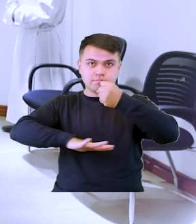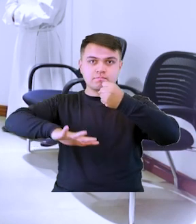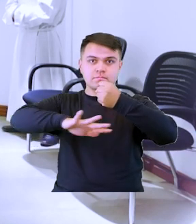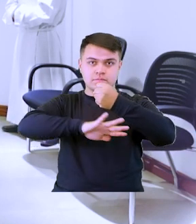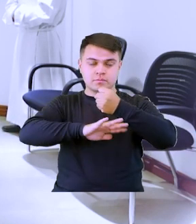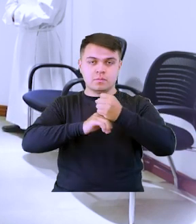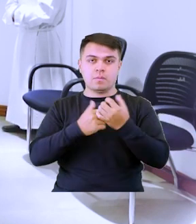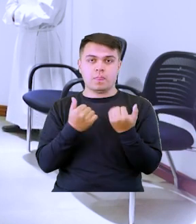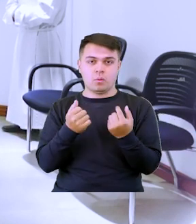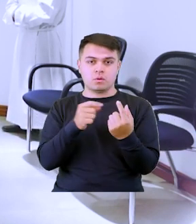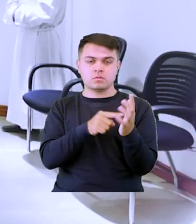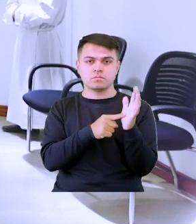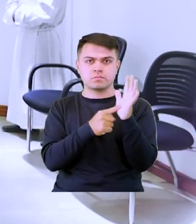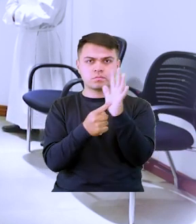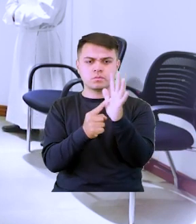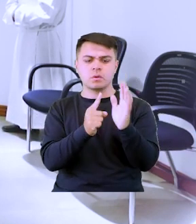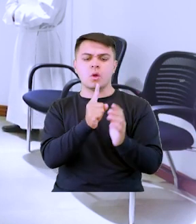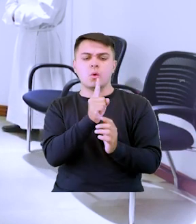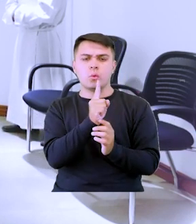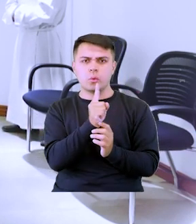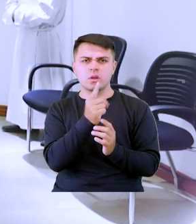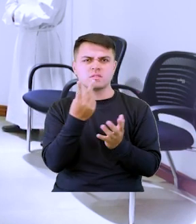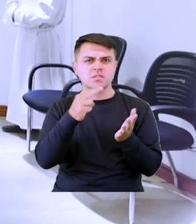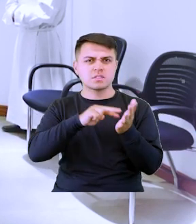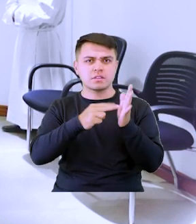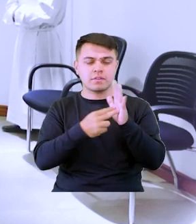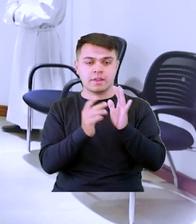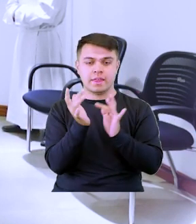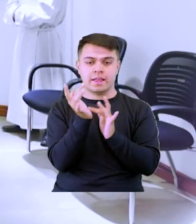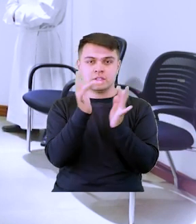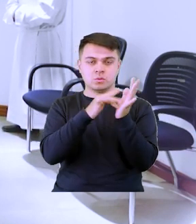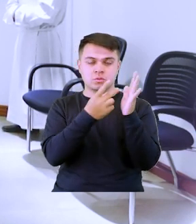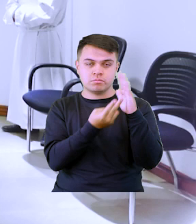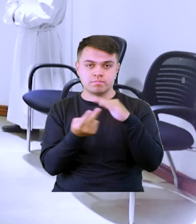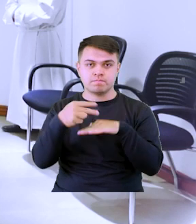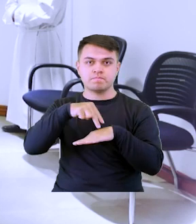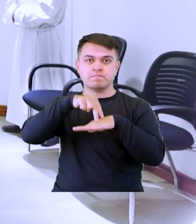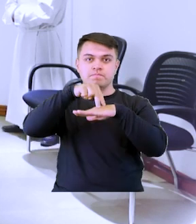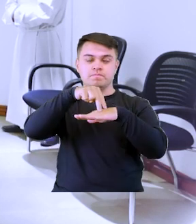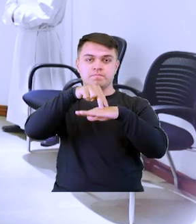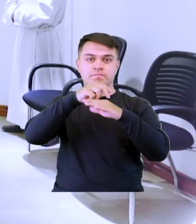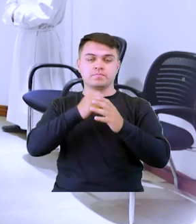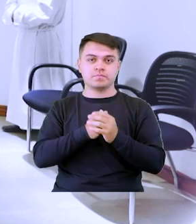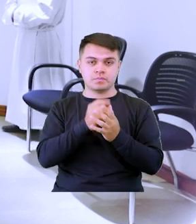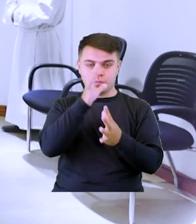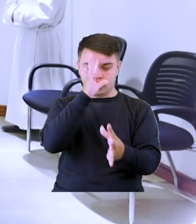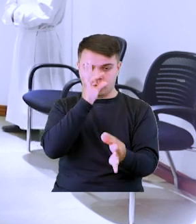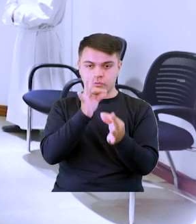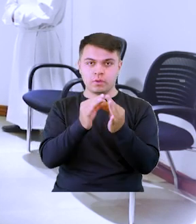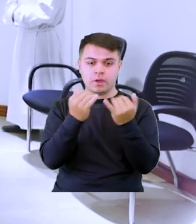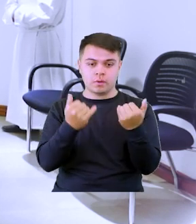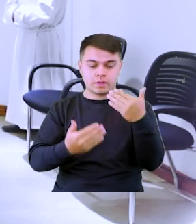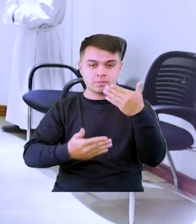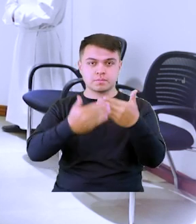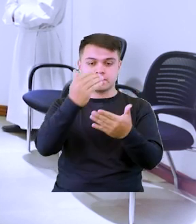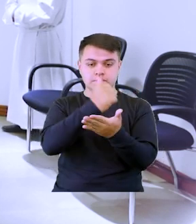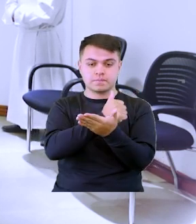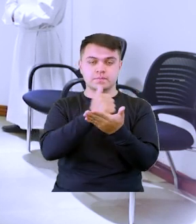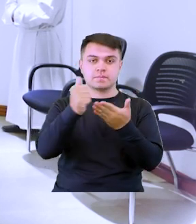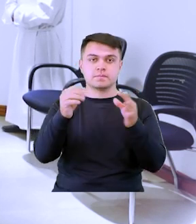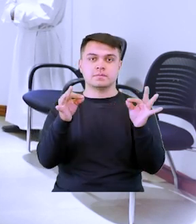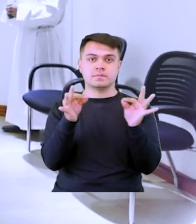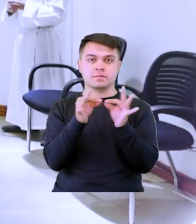Básicas, nos presenta este signo de la luz que representa a Jesucristo resucitado. Con fe vamos a iniciar la